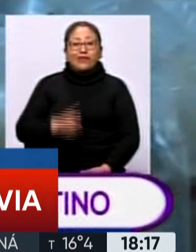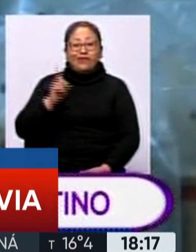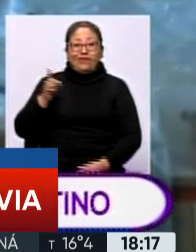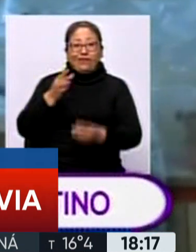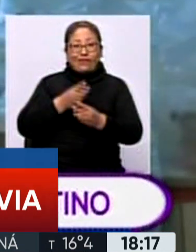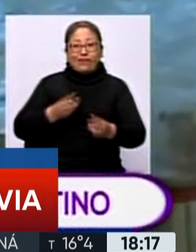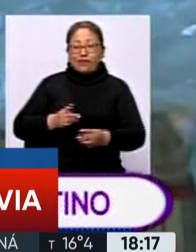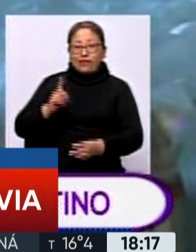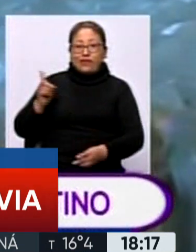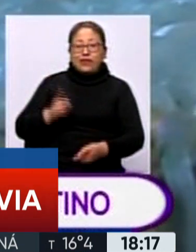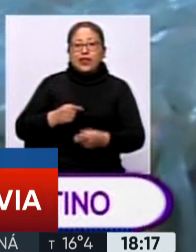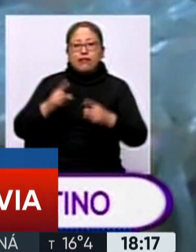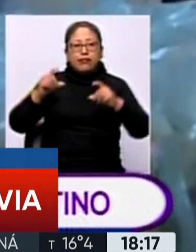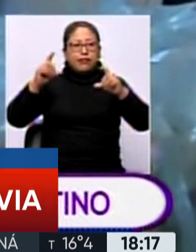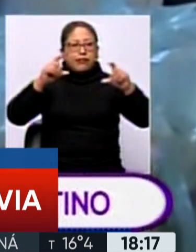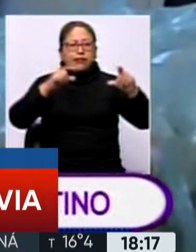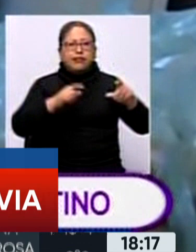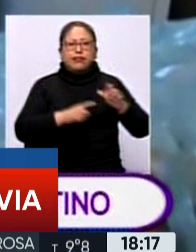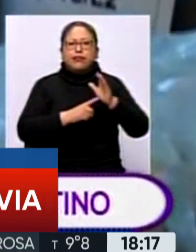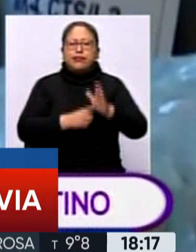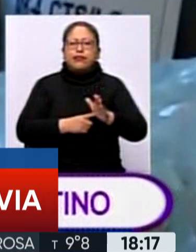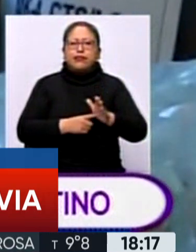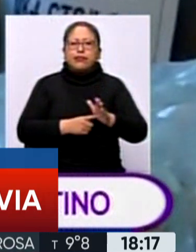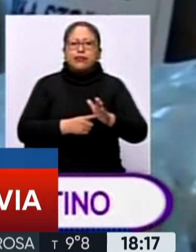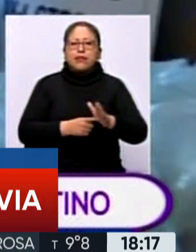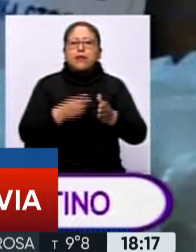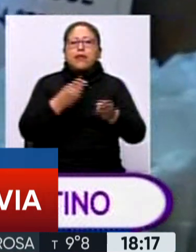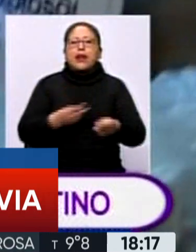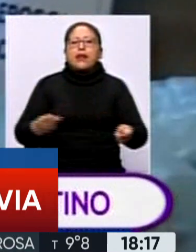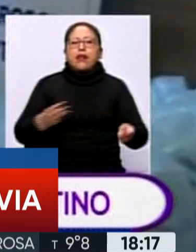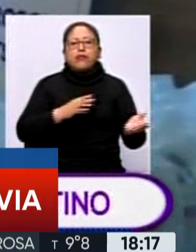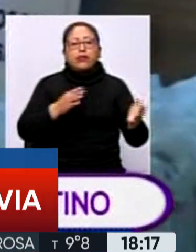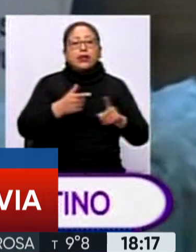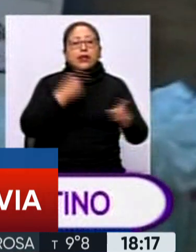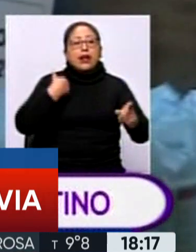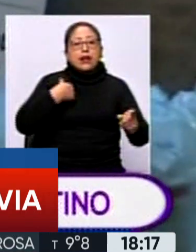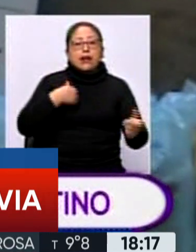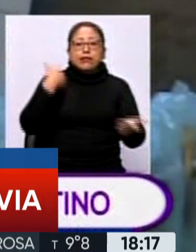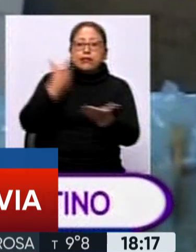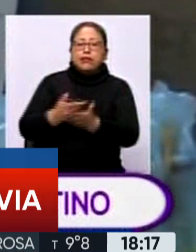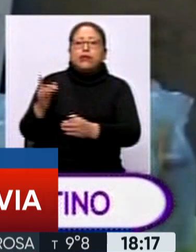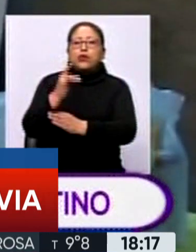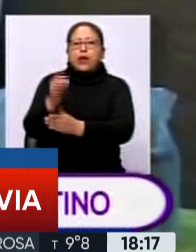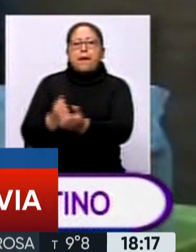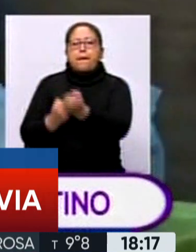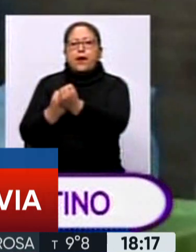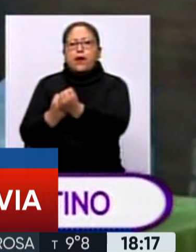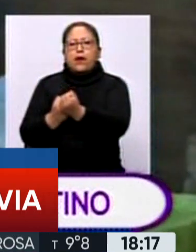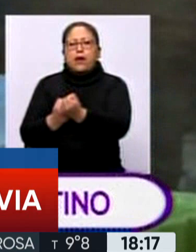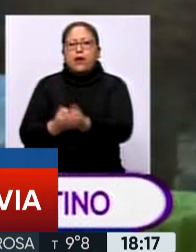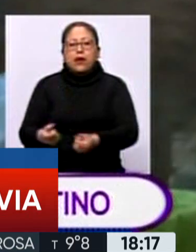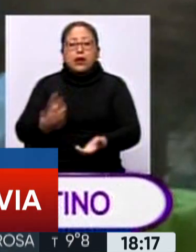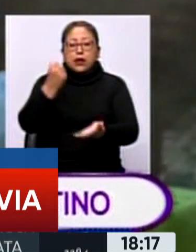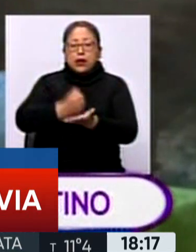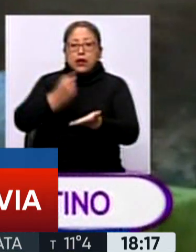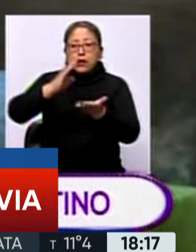Caliba, que es considerado como quien coordinó con la policía boliviana el envío de elementos represivos durante los días en los que se produjo